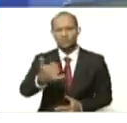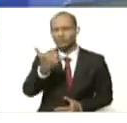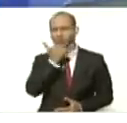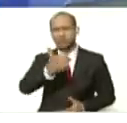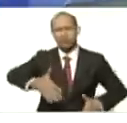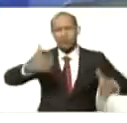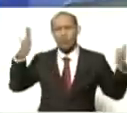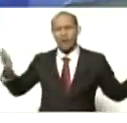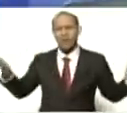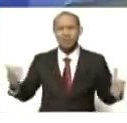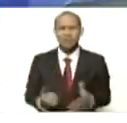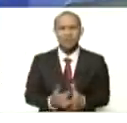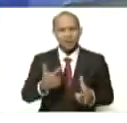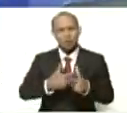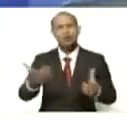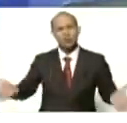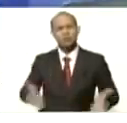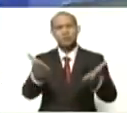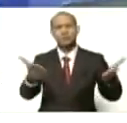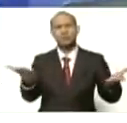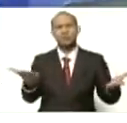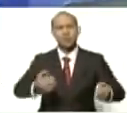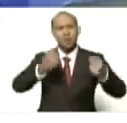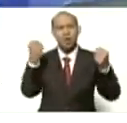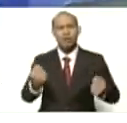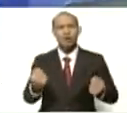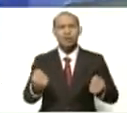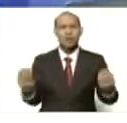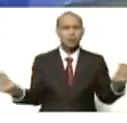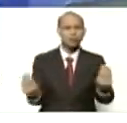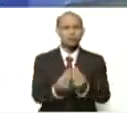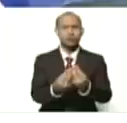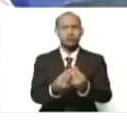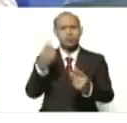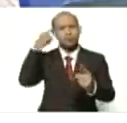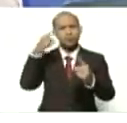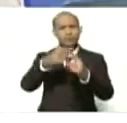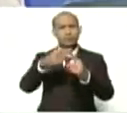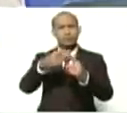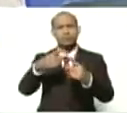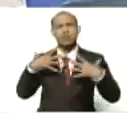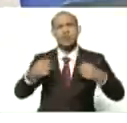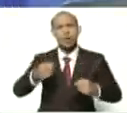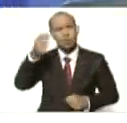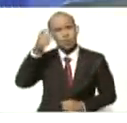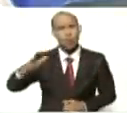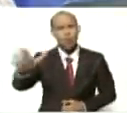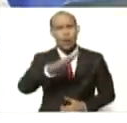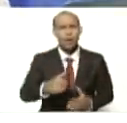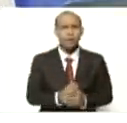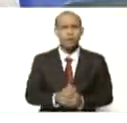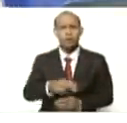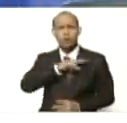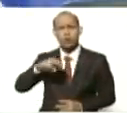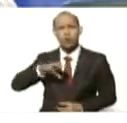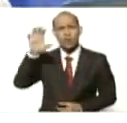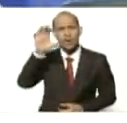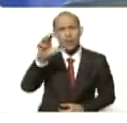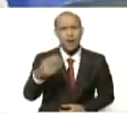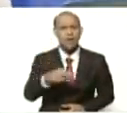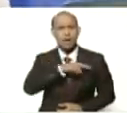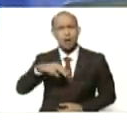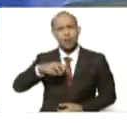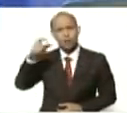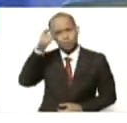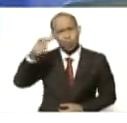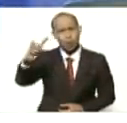vamos pues a retomar con fuerza por la salud del pueblo por nuestra patria por nuestro pueblo